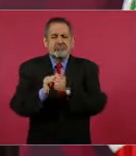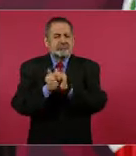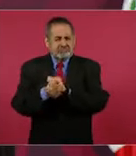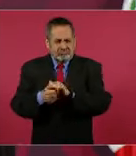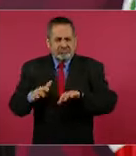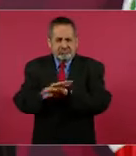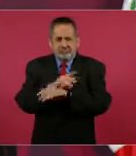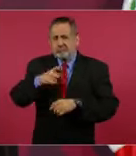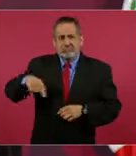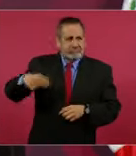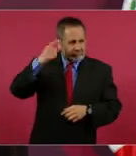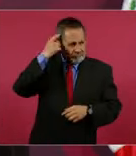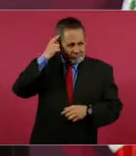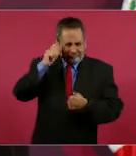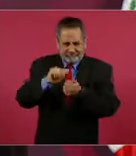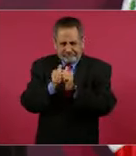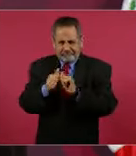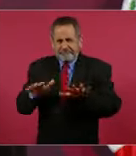de mentalidad,